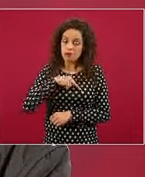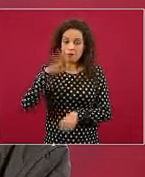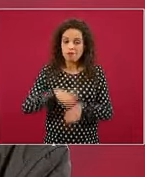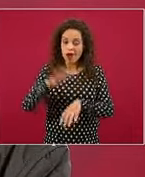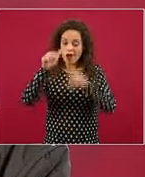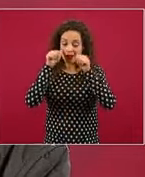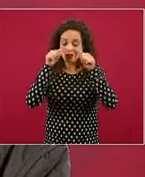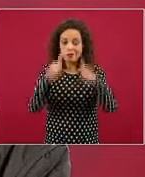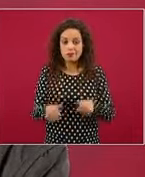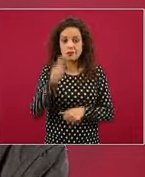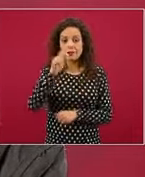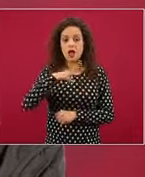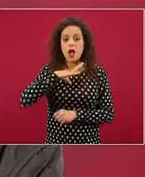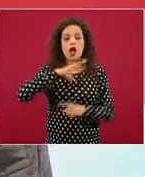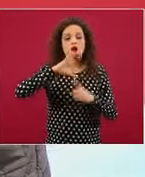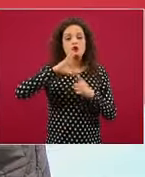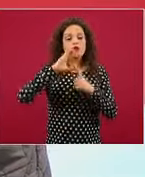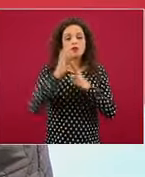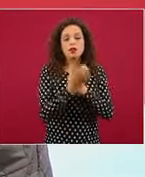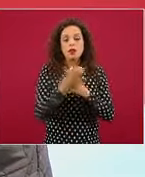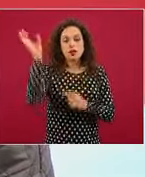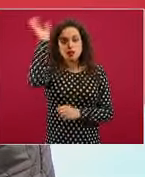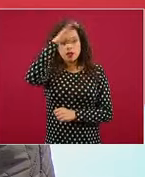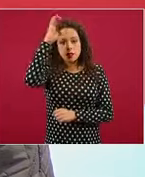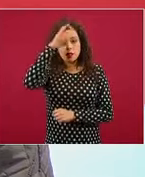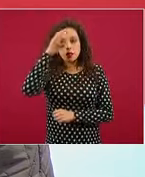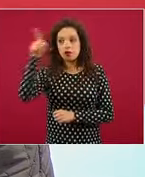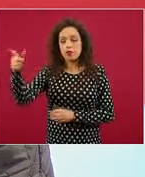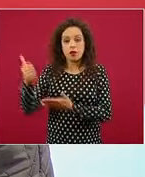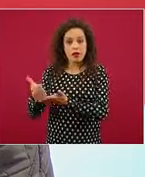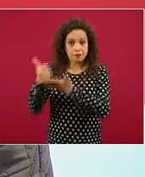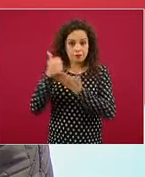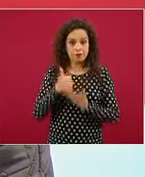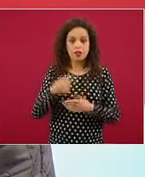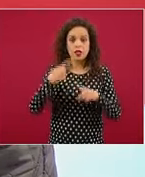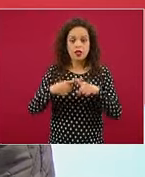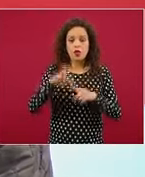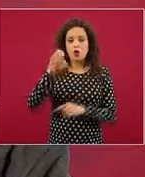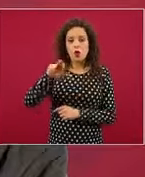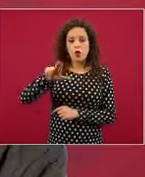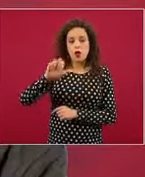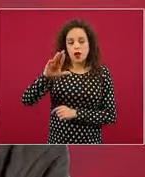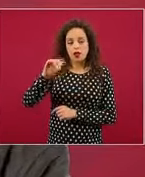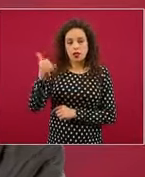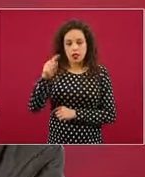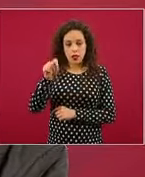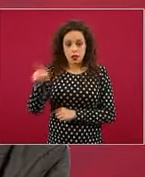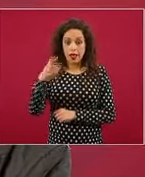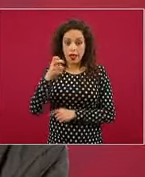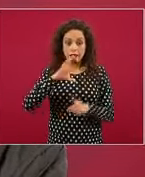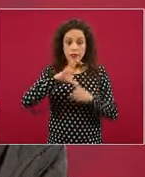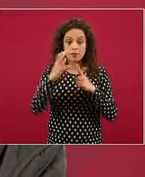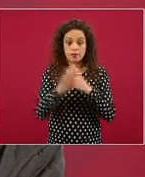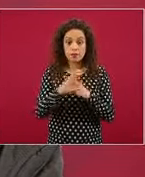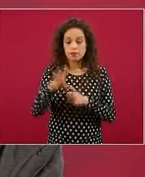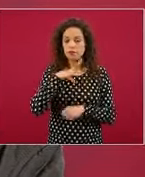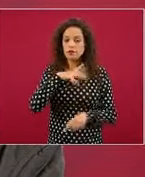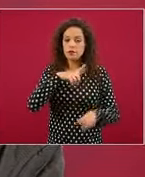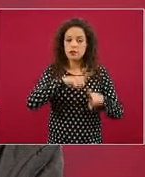haya un comité científico en el que nos asiste CONACYT, y el comité está integrado por